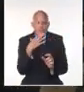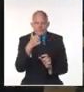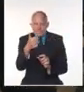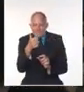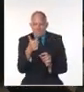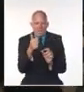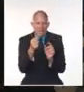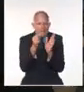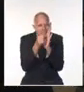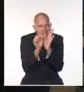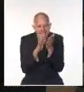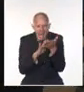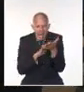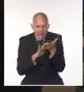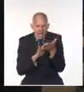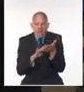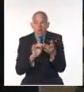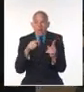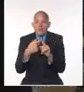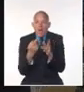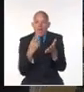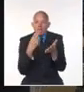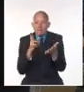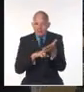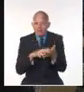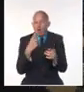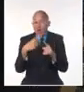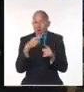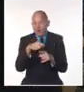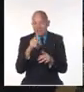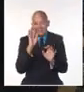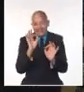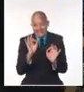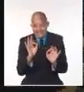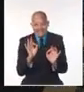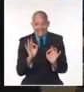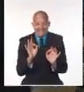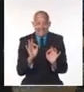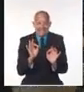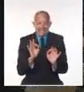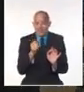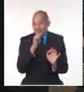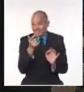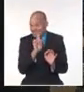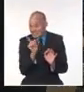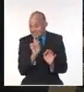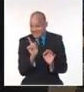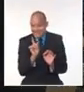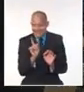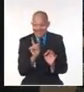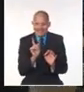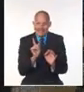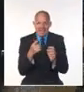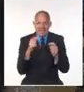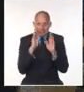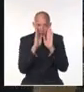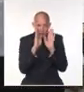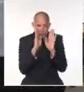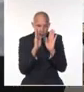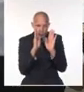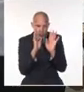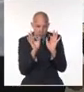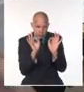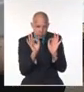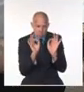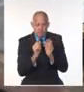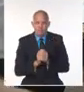correctos, pegar la pegatina que es un poco ligera, es difícil al tacto, por lo tanto hay que estar bien concentrado en este trabajo.